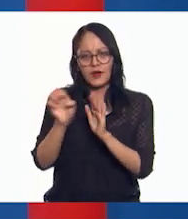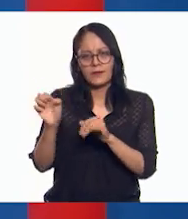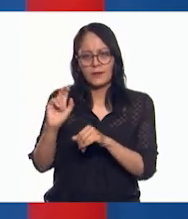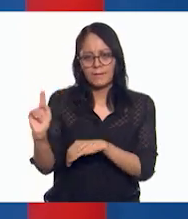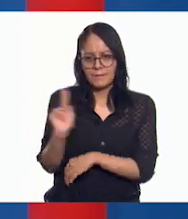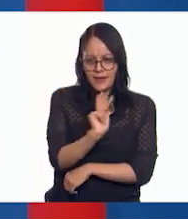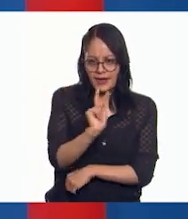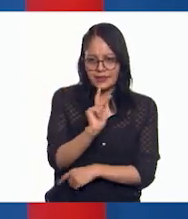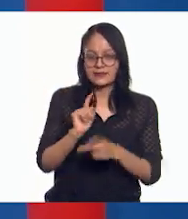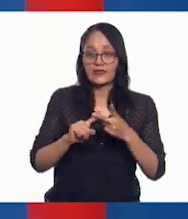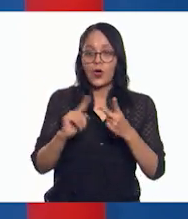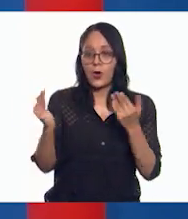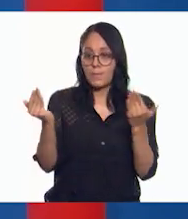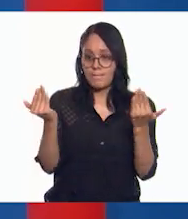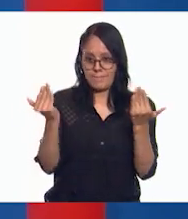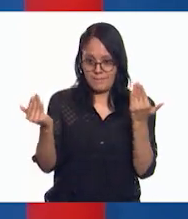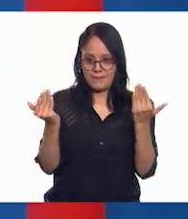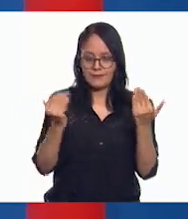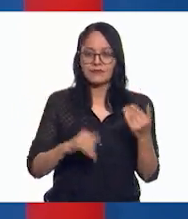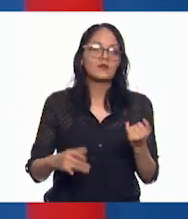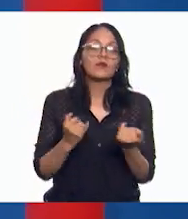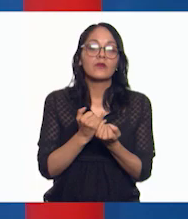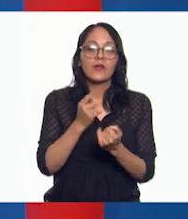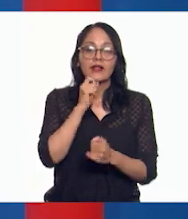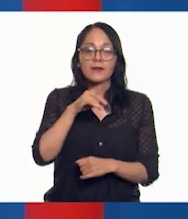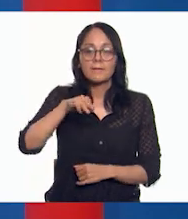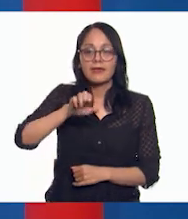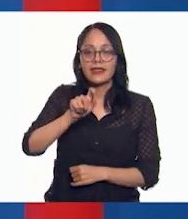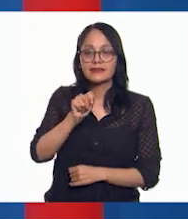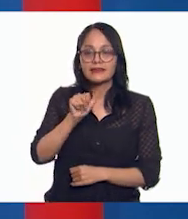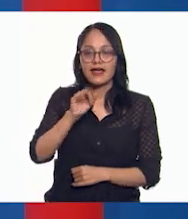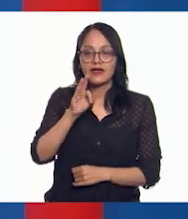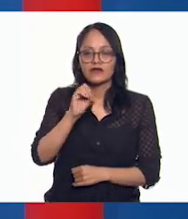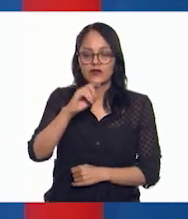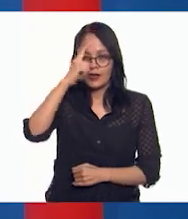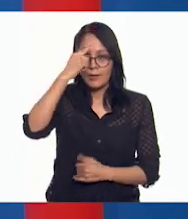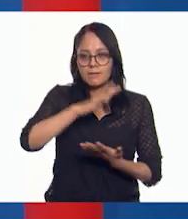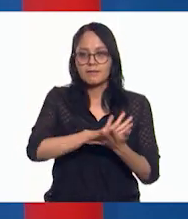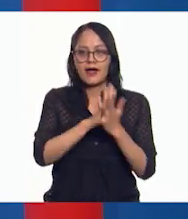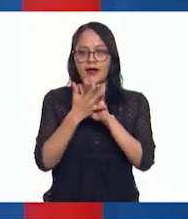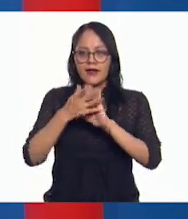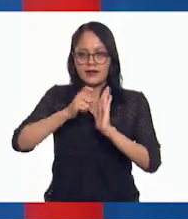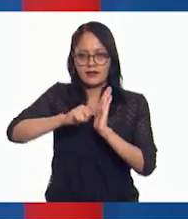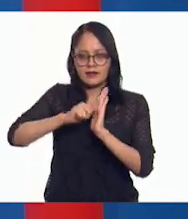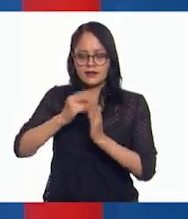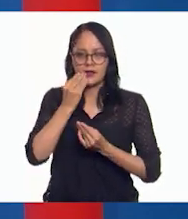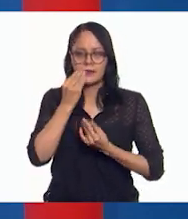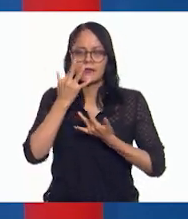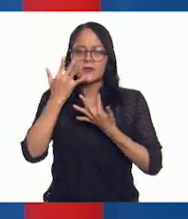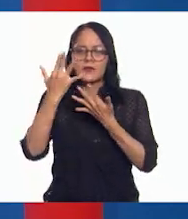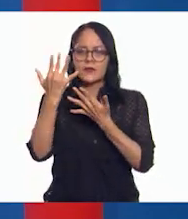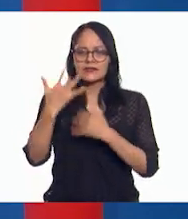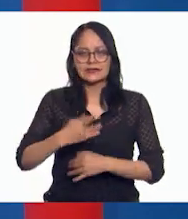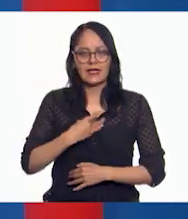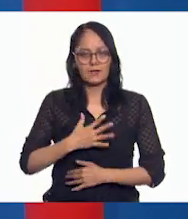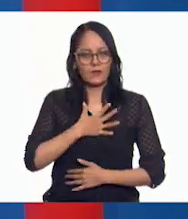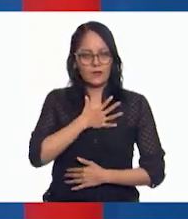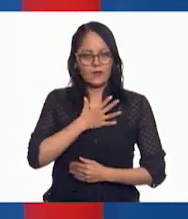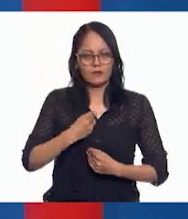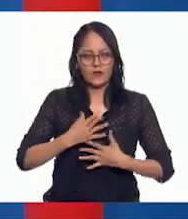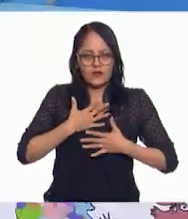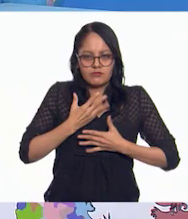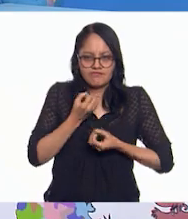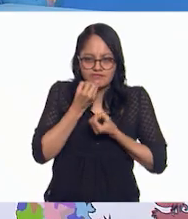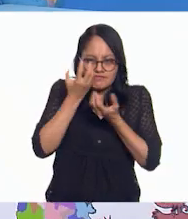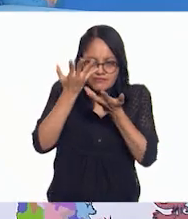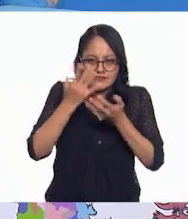símil o comparación y la metáfora, para así crear un efecto poético y expresar emociones y sentimientos.